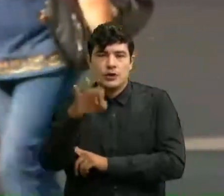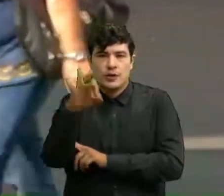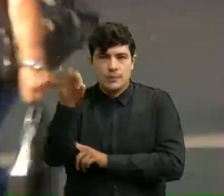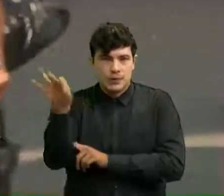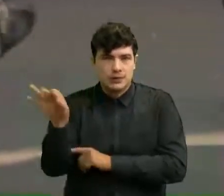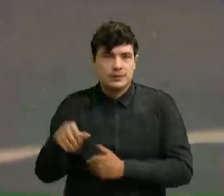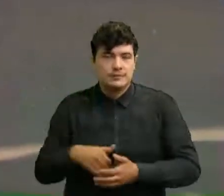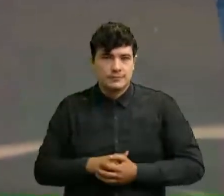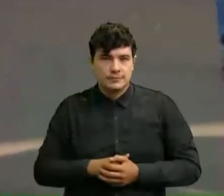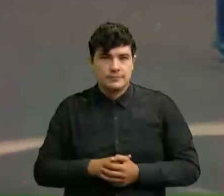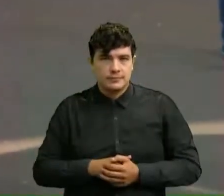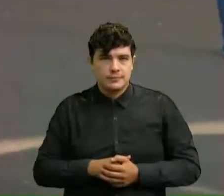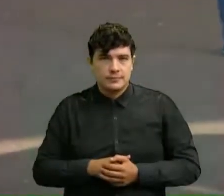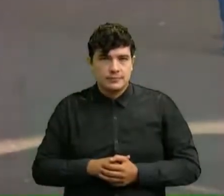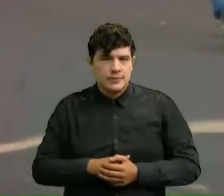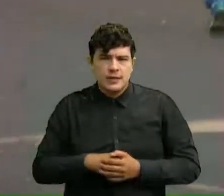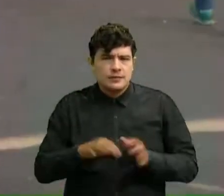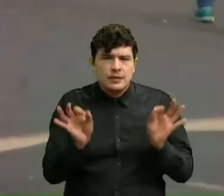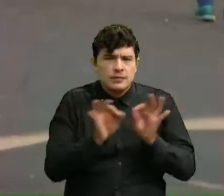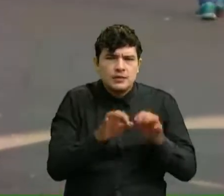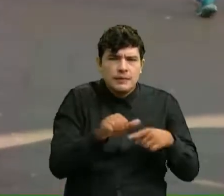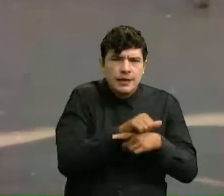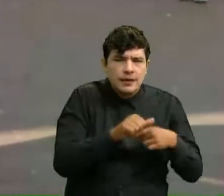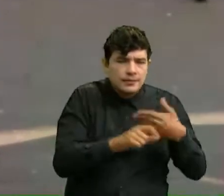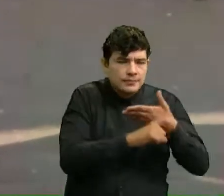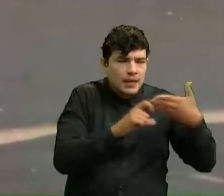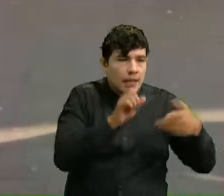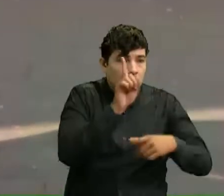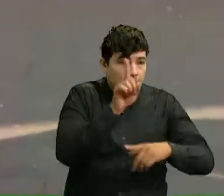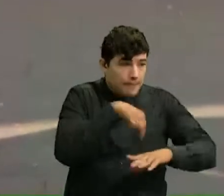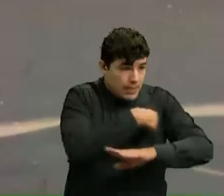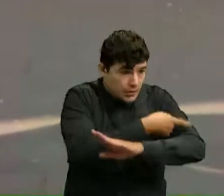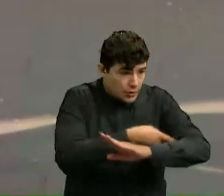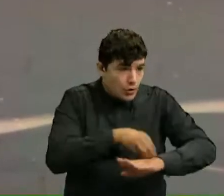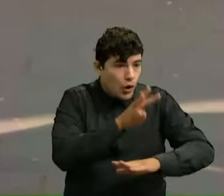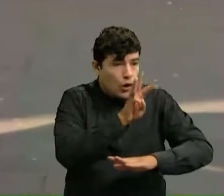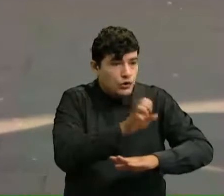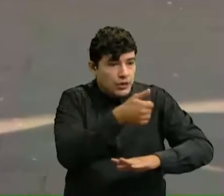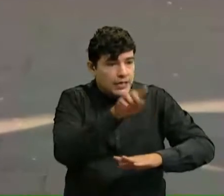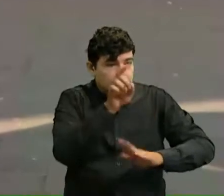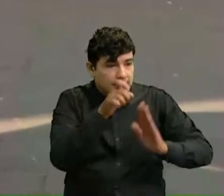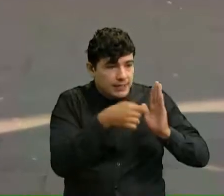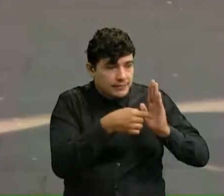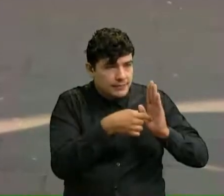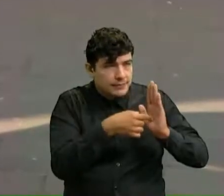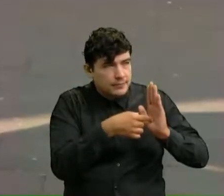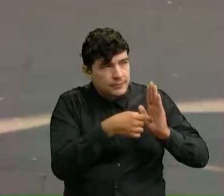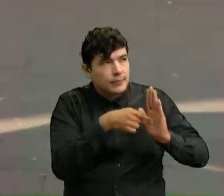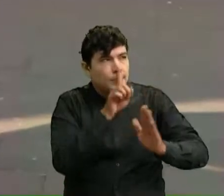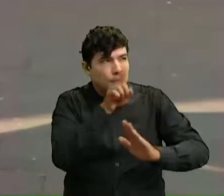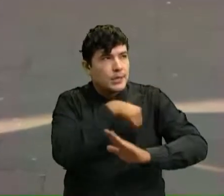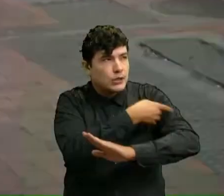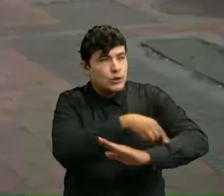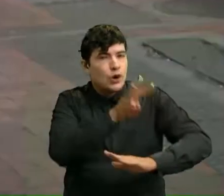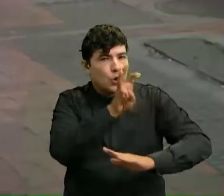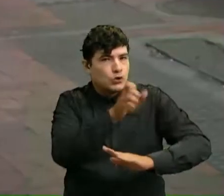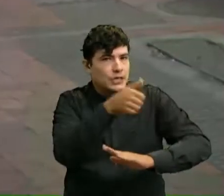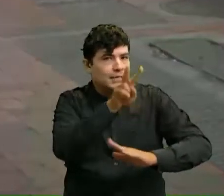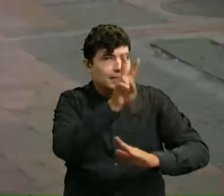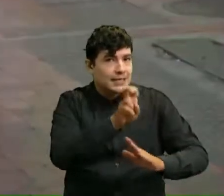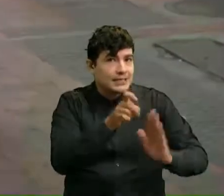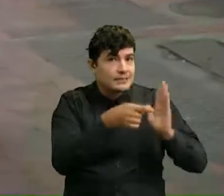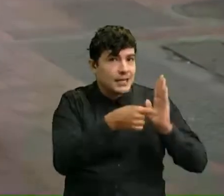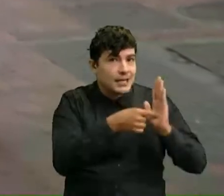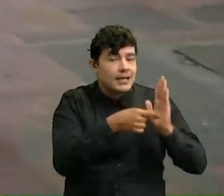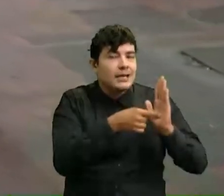64.5%. Entonces el ejercicio es sencillo. Tomemos 1.816, 1.817 y apliquémosle